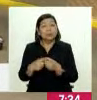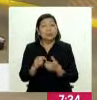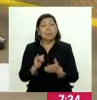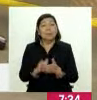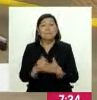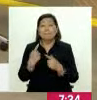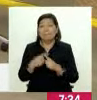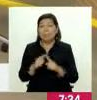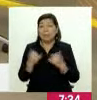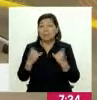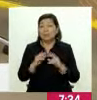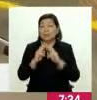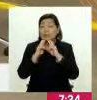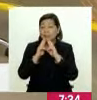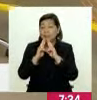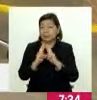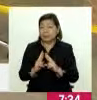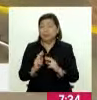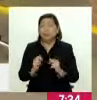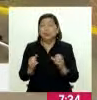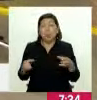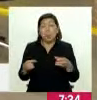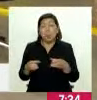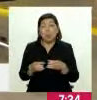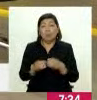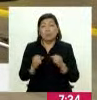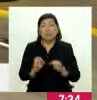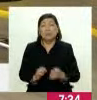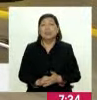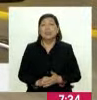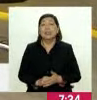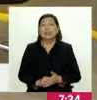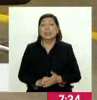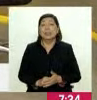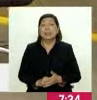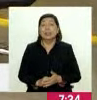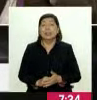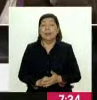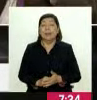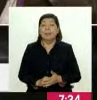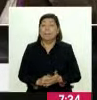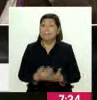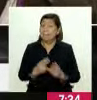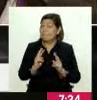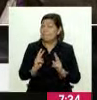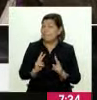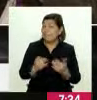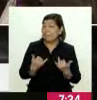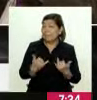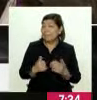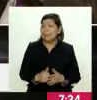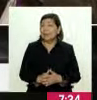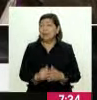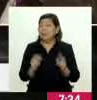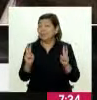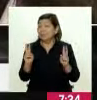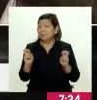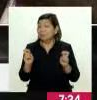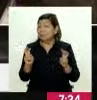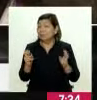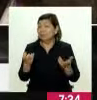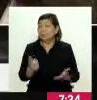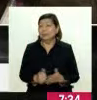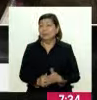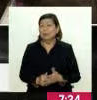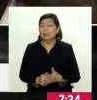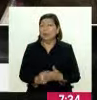Esta respuesta va por una comisión que justamente va a ver este tema de